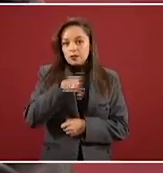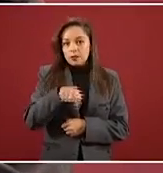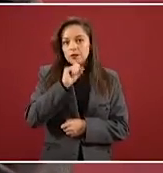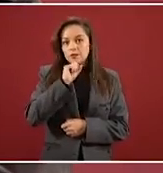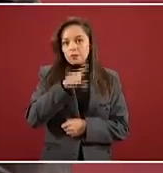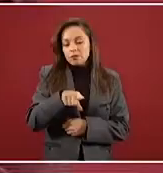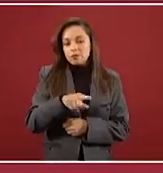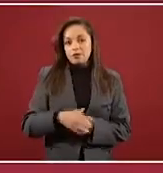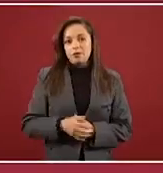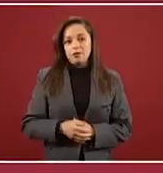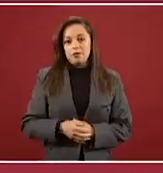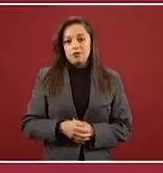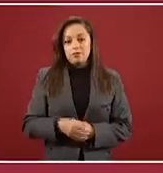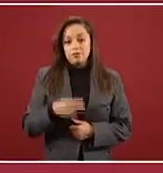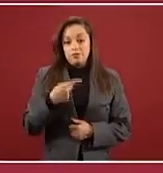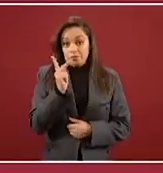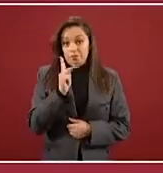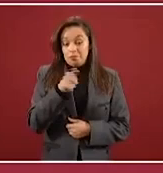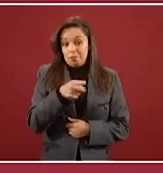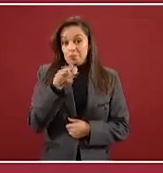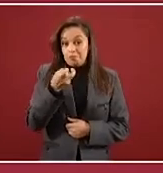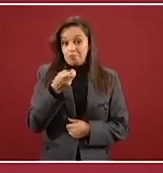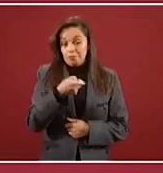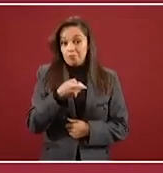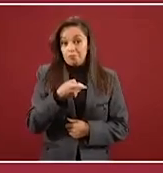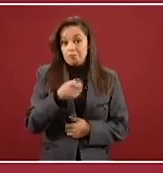pero ayuda a